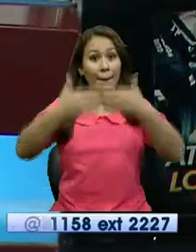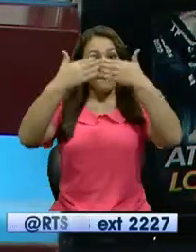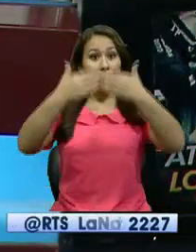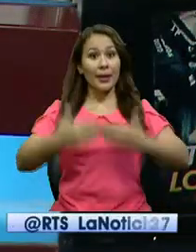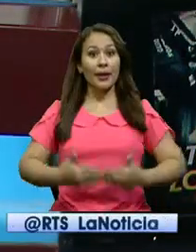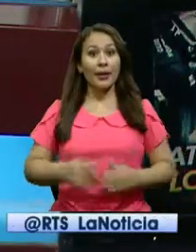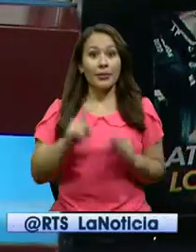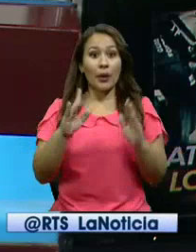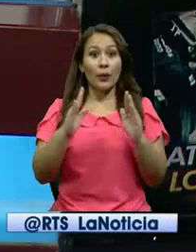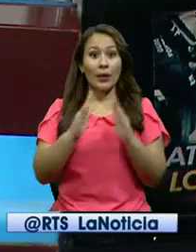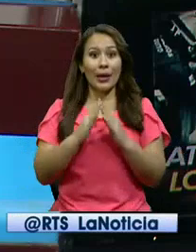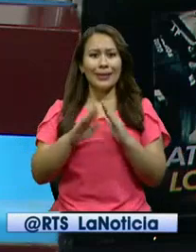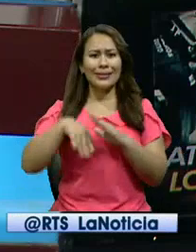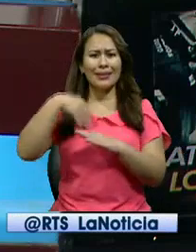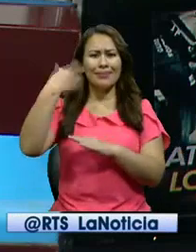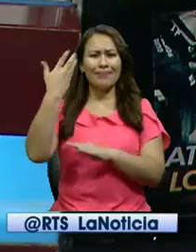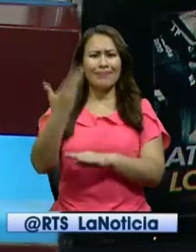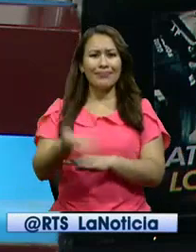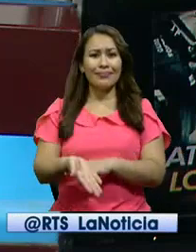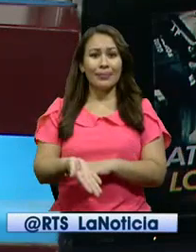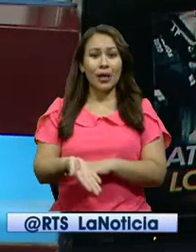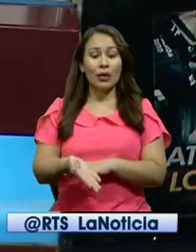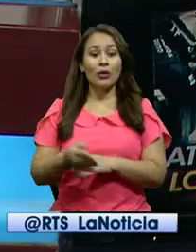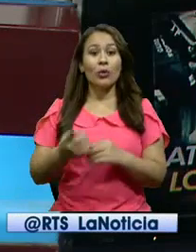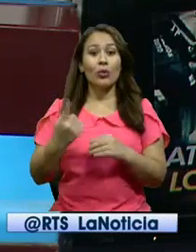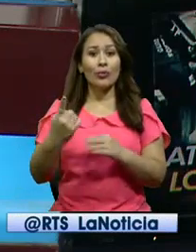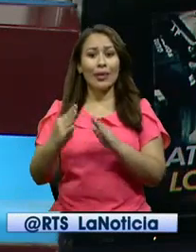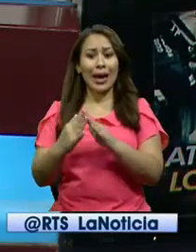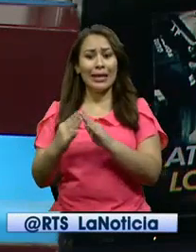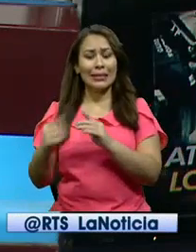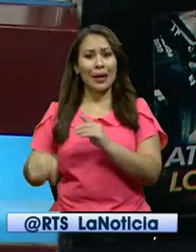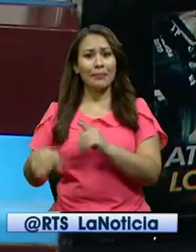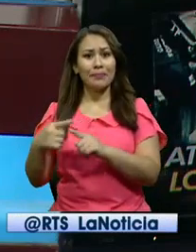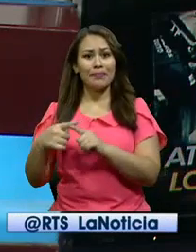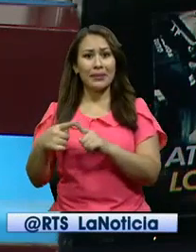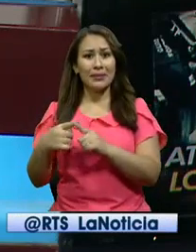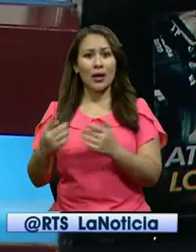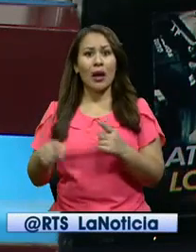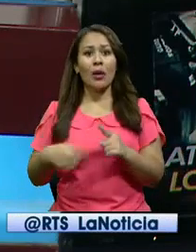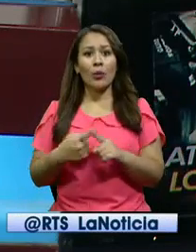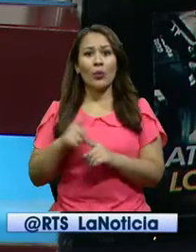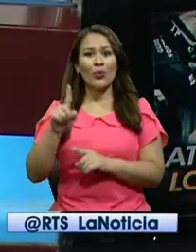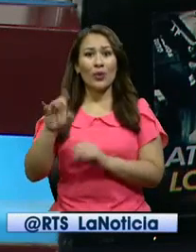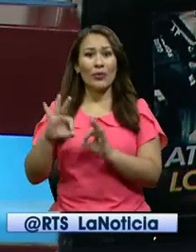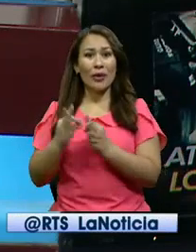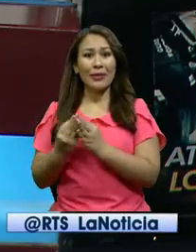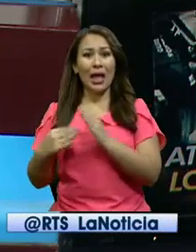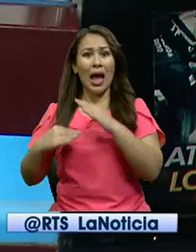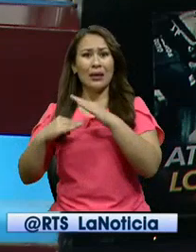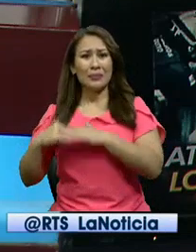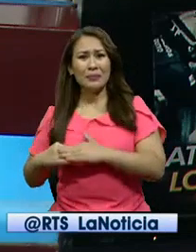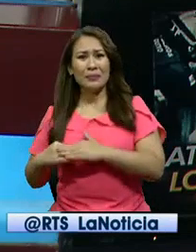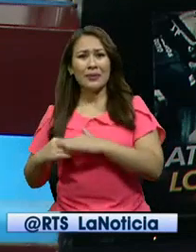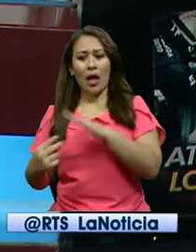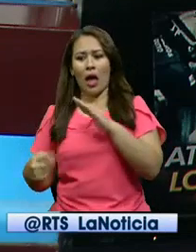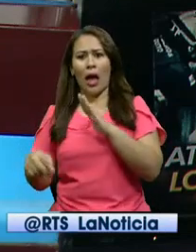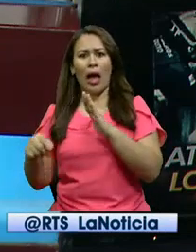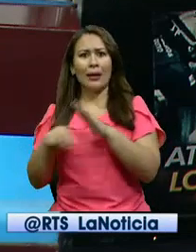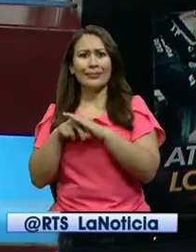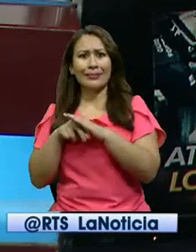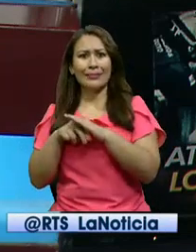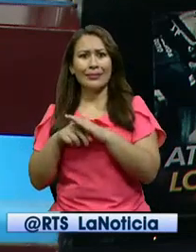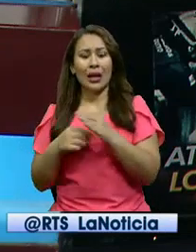Casa patrimonial colapsó sobre una vivienda de construcción mixta, dejando a una familia atrapada bajo los escombros en